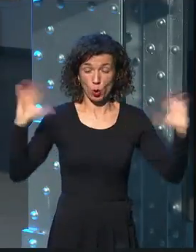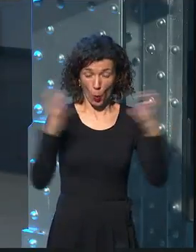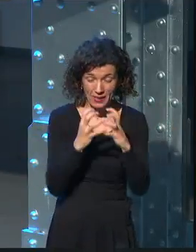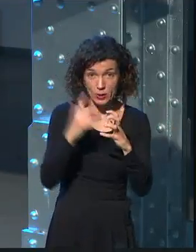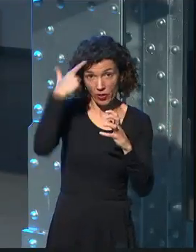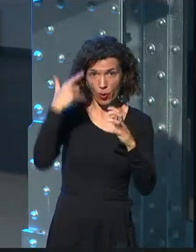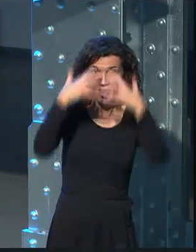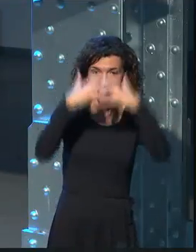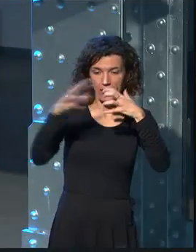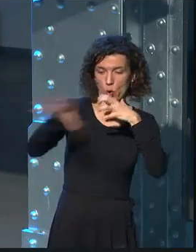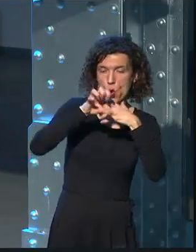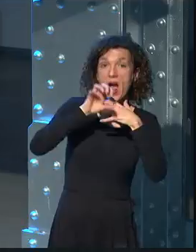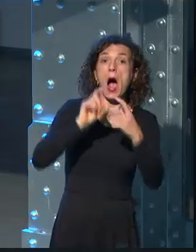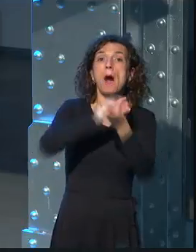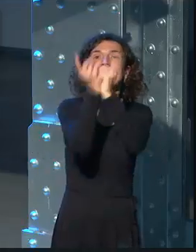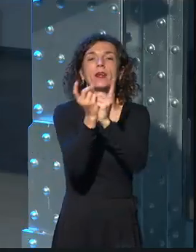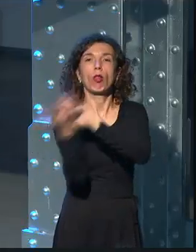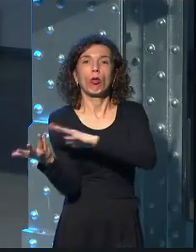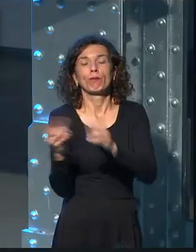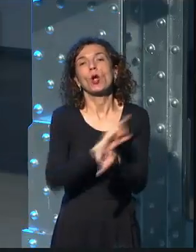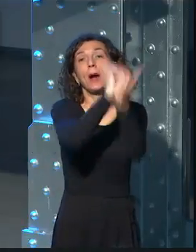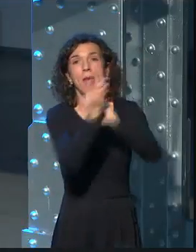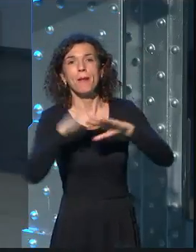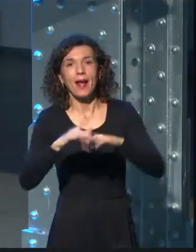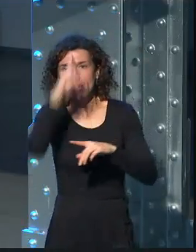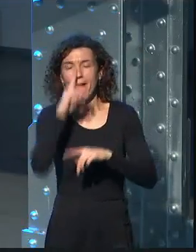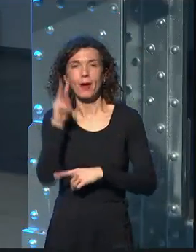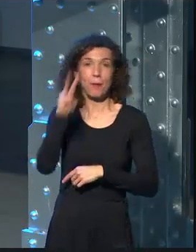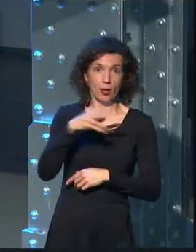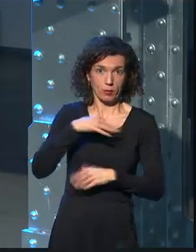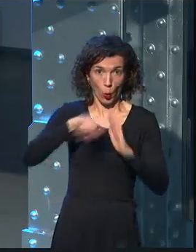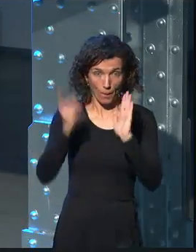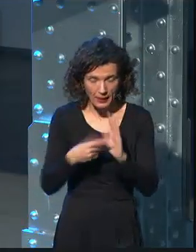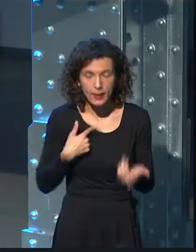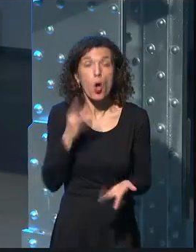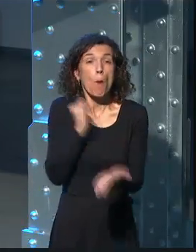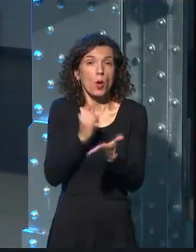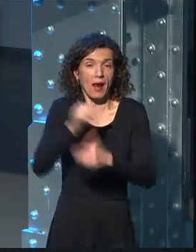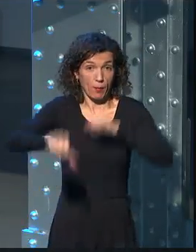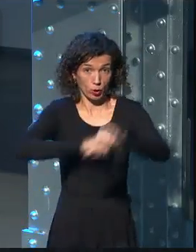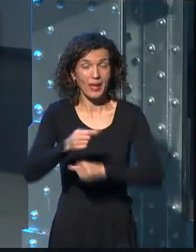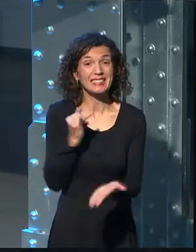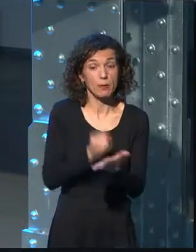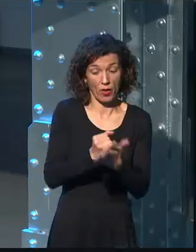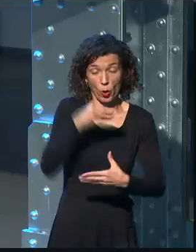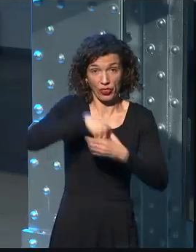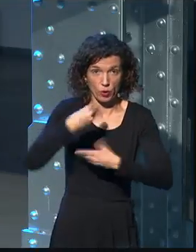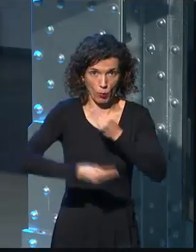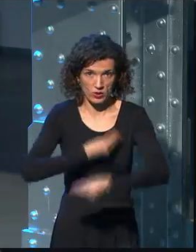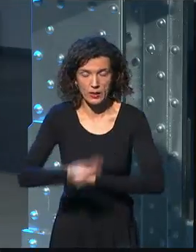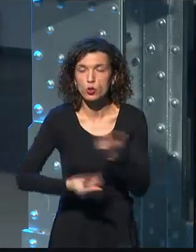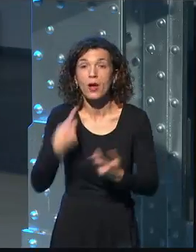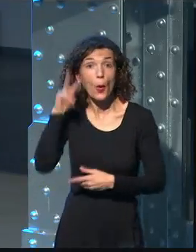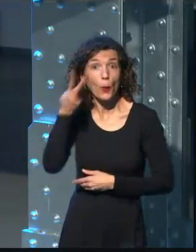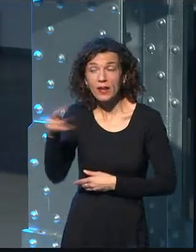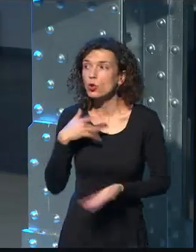tiene que revertir para poder recuperar la imagen. Nosotros estudiamos este problema en el laboratorio y hemos hecho esta simulación en la que aquí, ¿a quién